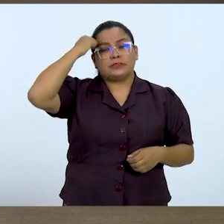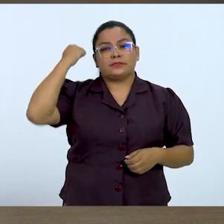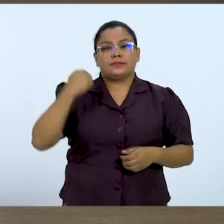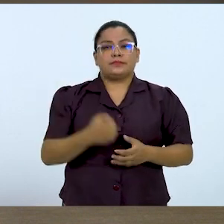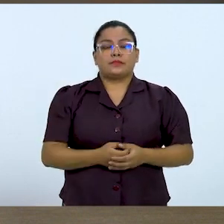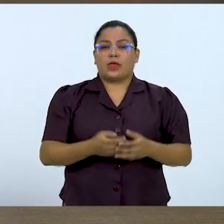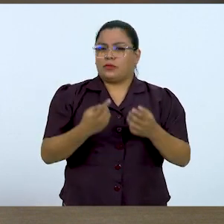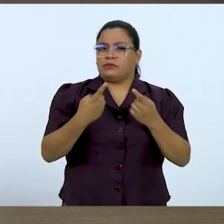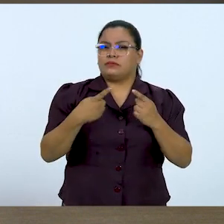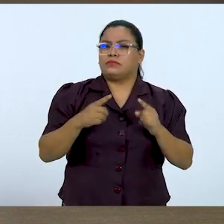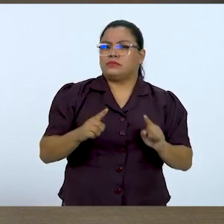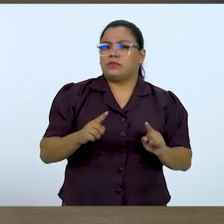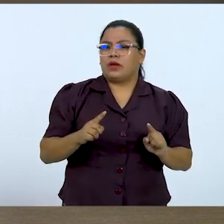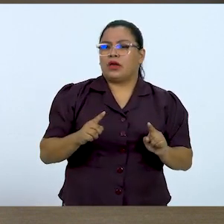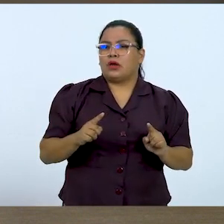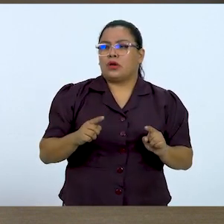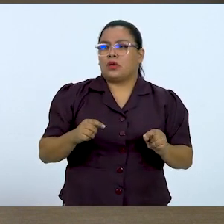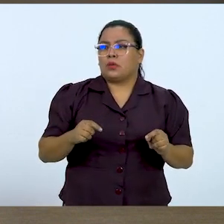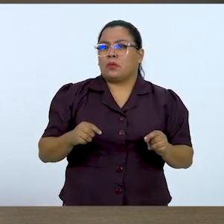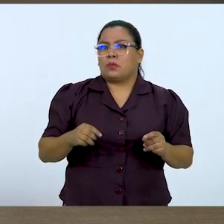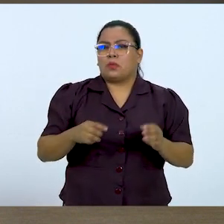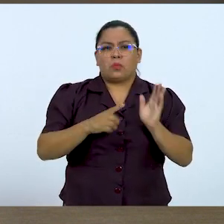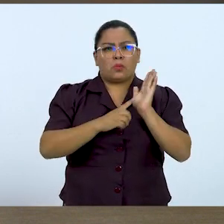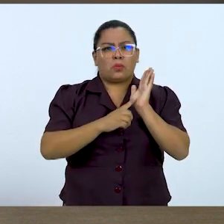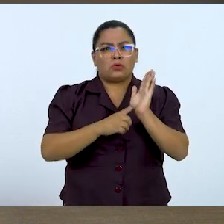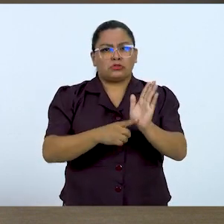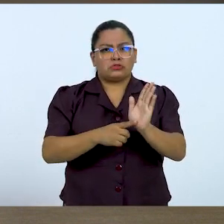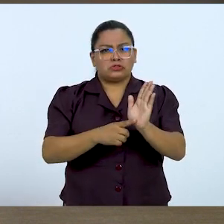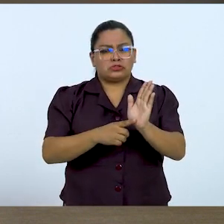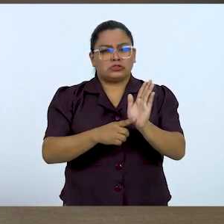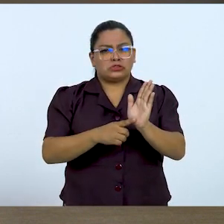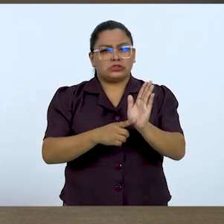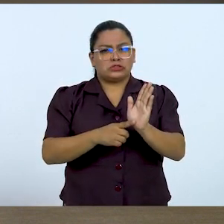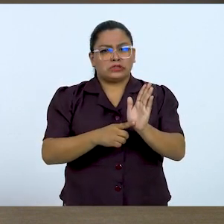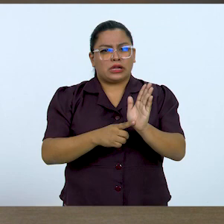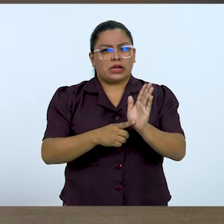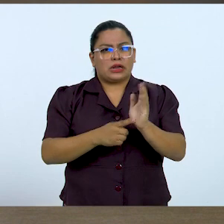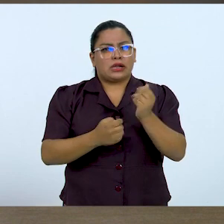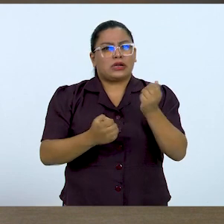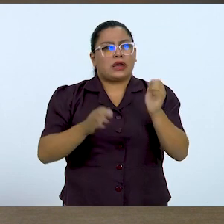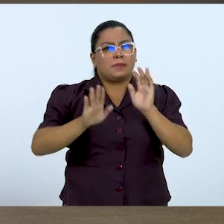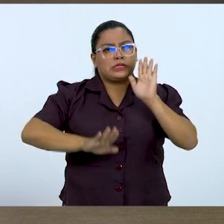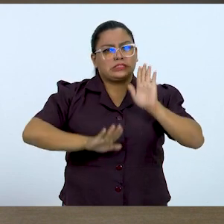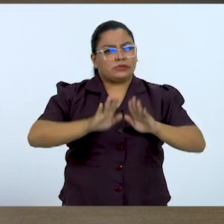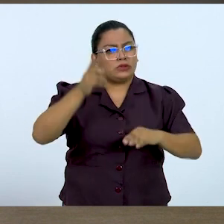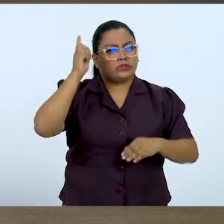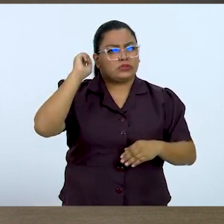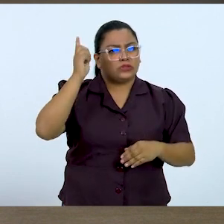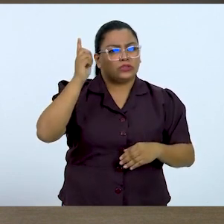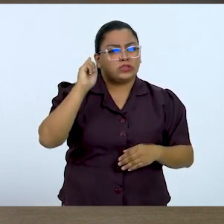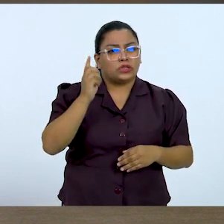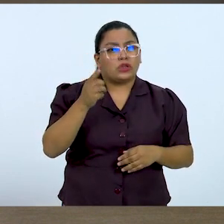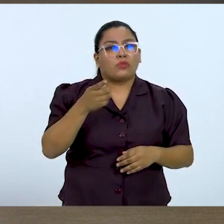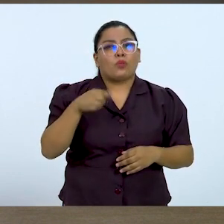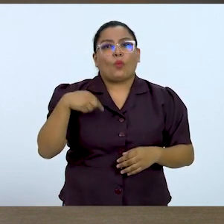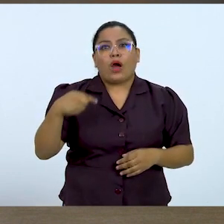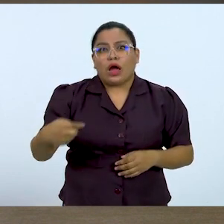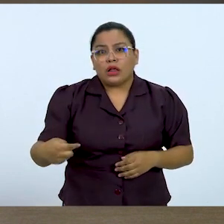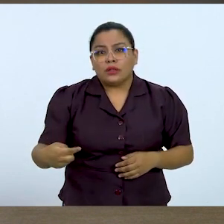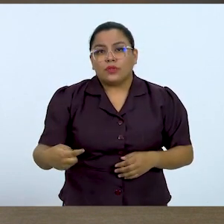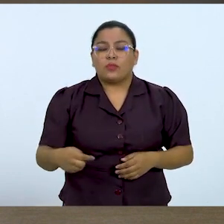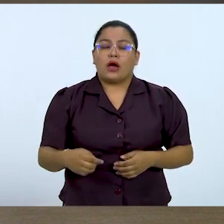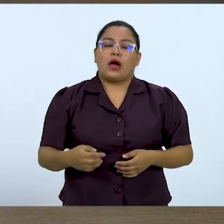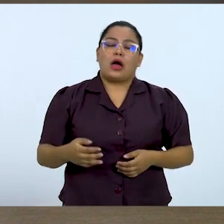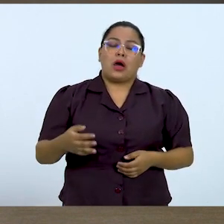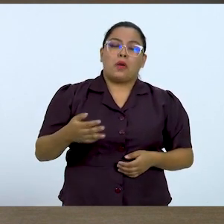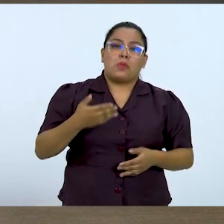aprendizajes. Pero, ¿cuándo se evidencia la asistencia apropiada del docente? Cuando, por